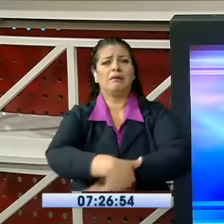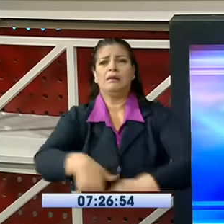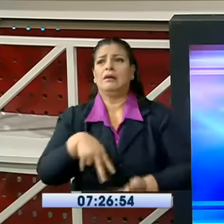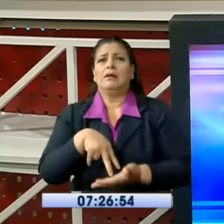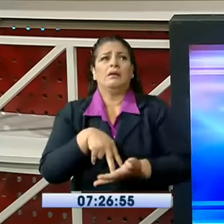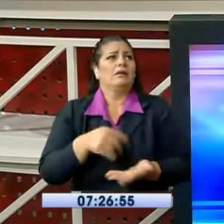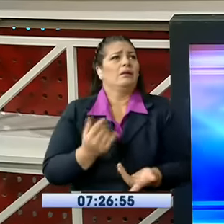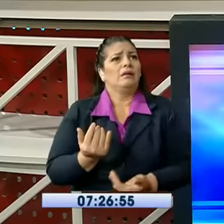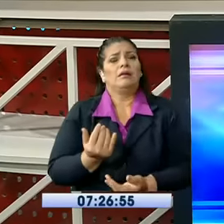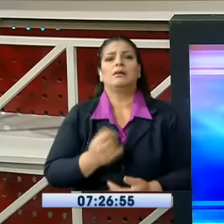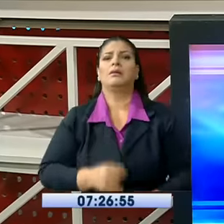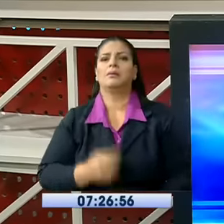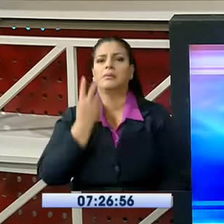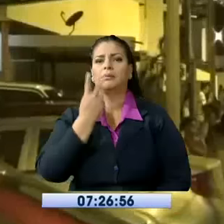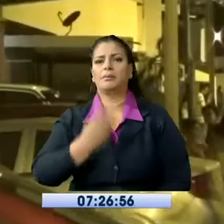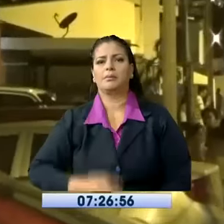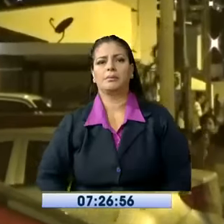sucedió.